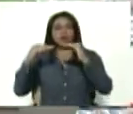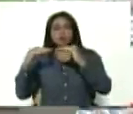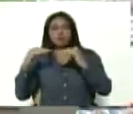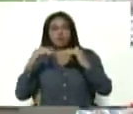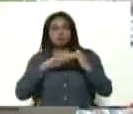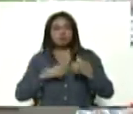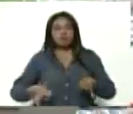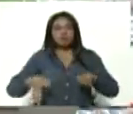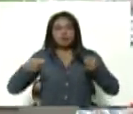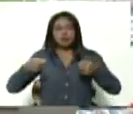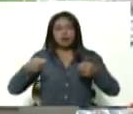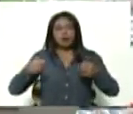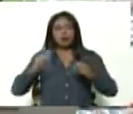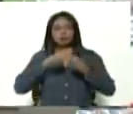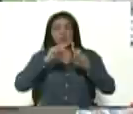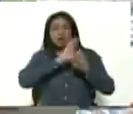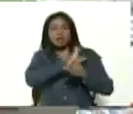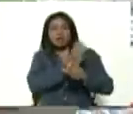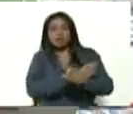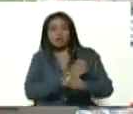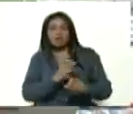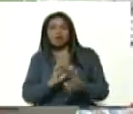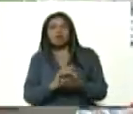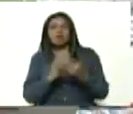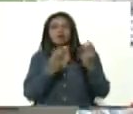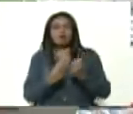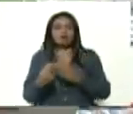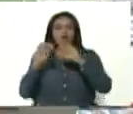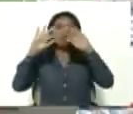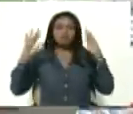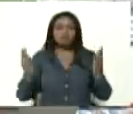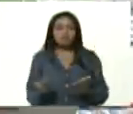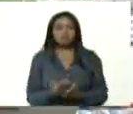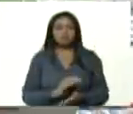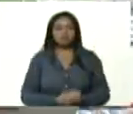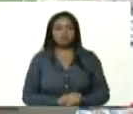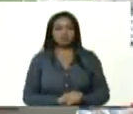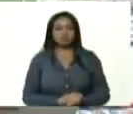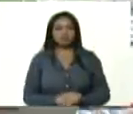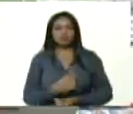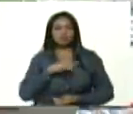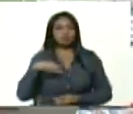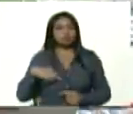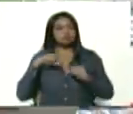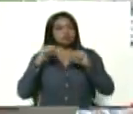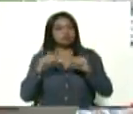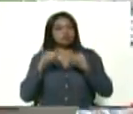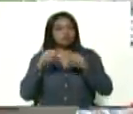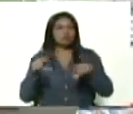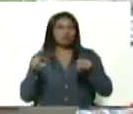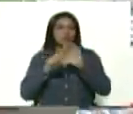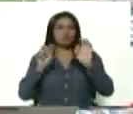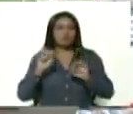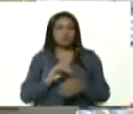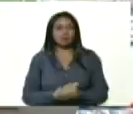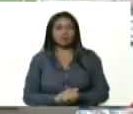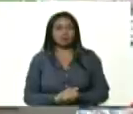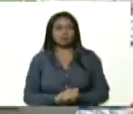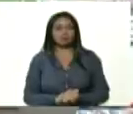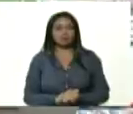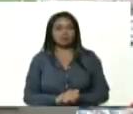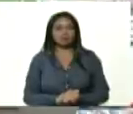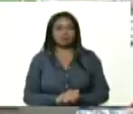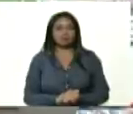del mercado energético y de la economía global. Nosotros seguiremos, nos